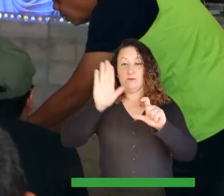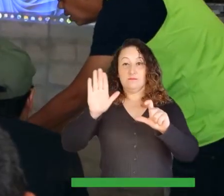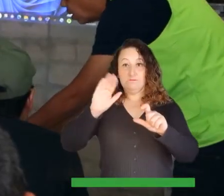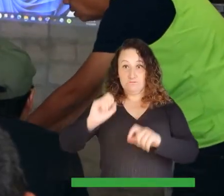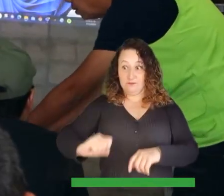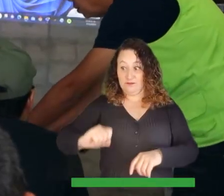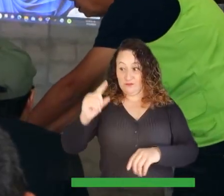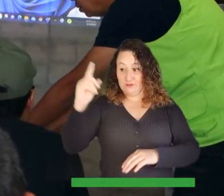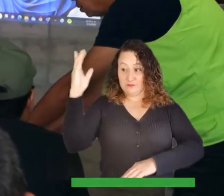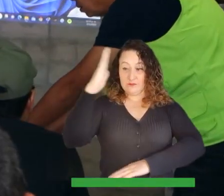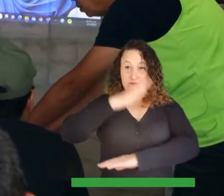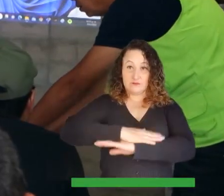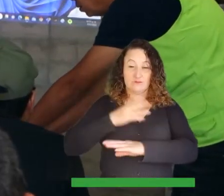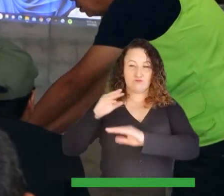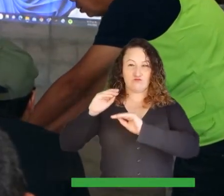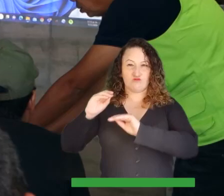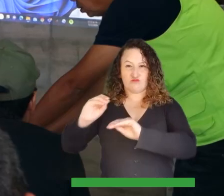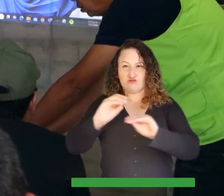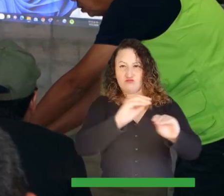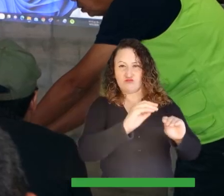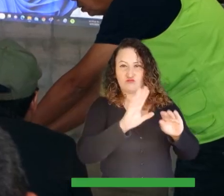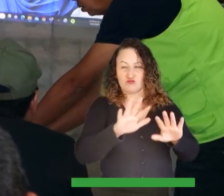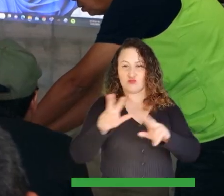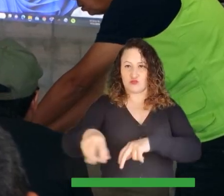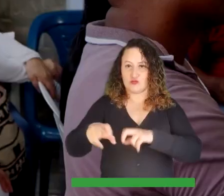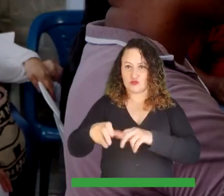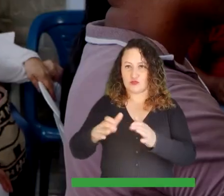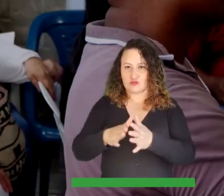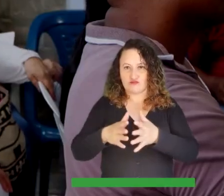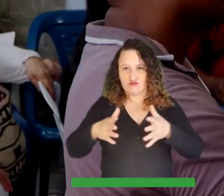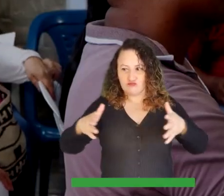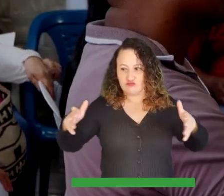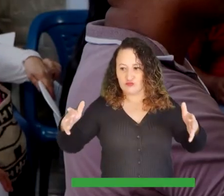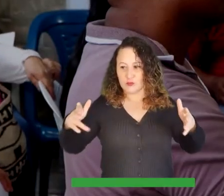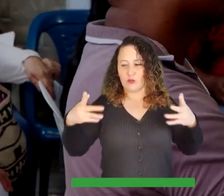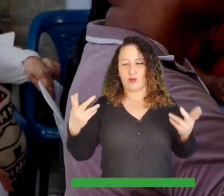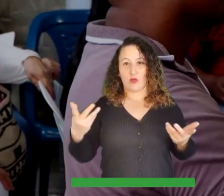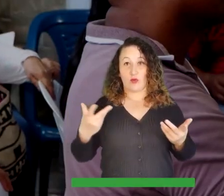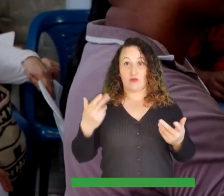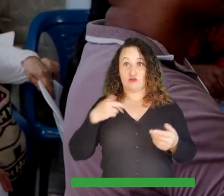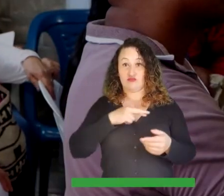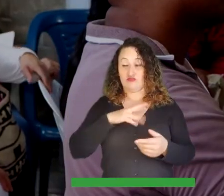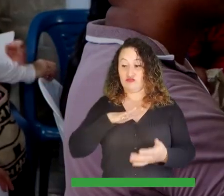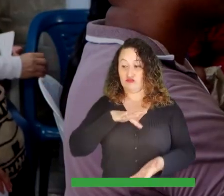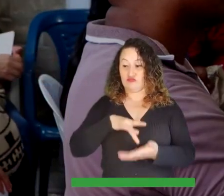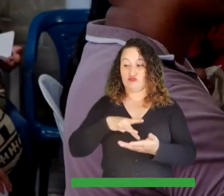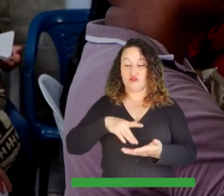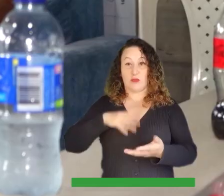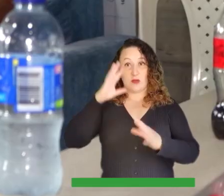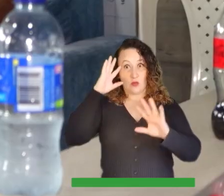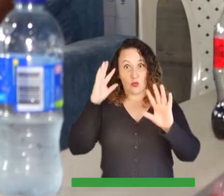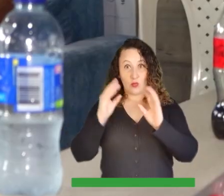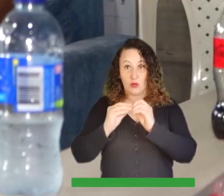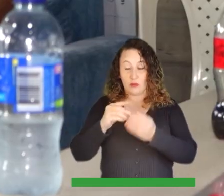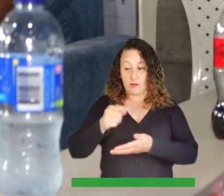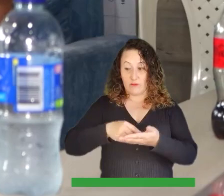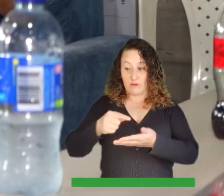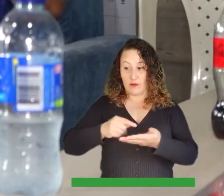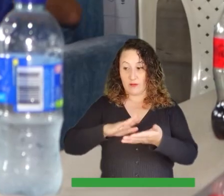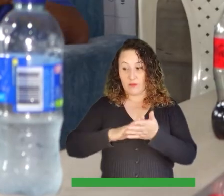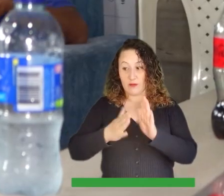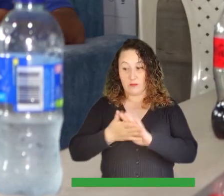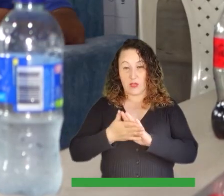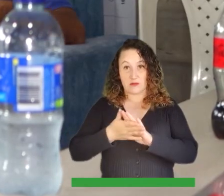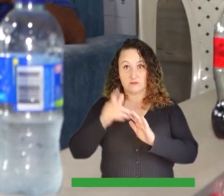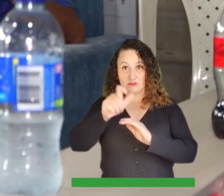de capacitación en extensionismo agropecuario. En el año 2016, cuando se firmó el acuerdo de paz, las personas que eran miembros